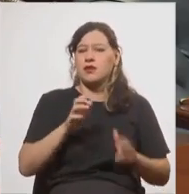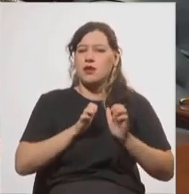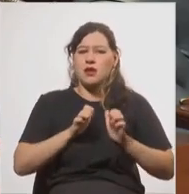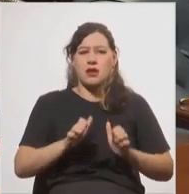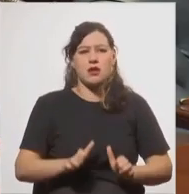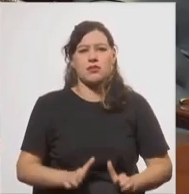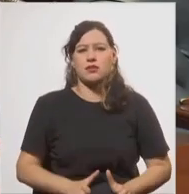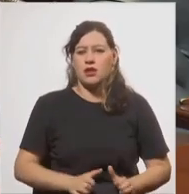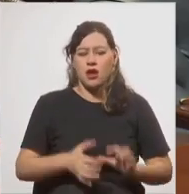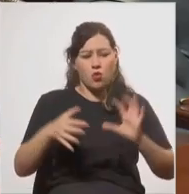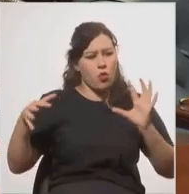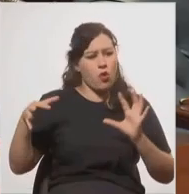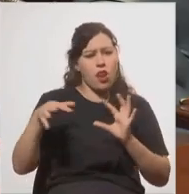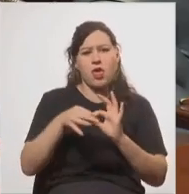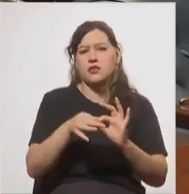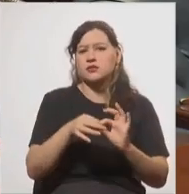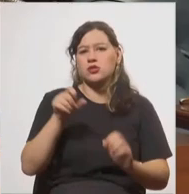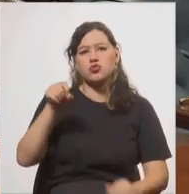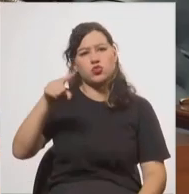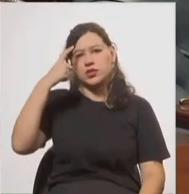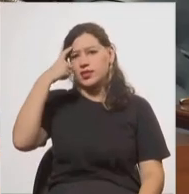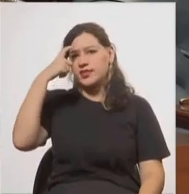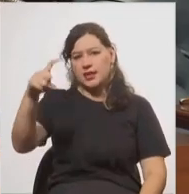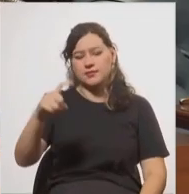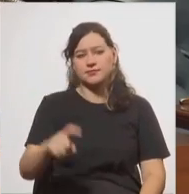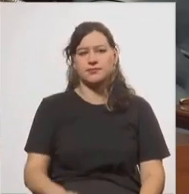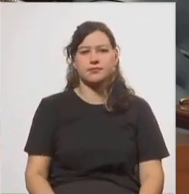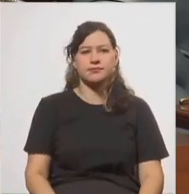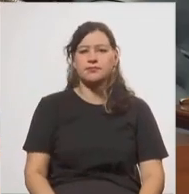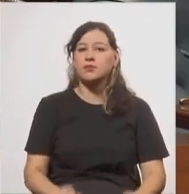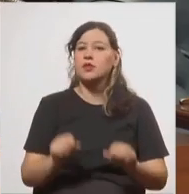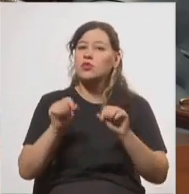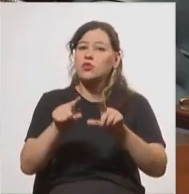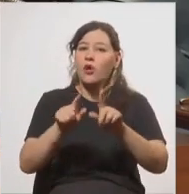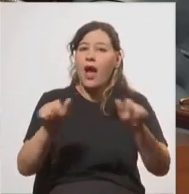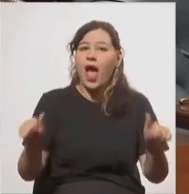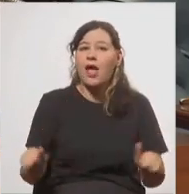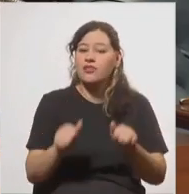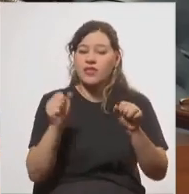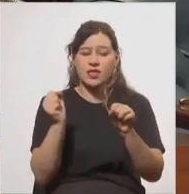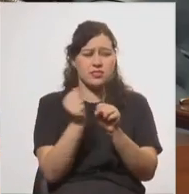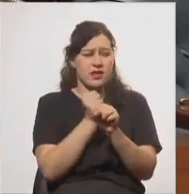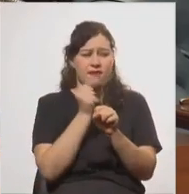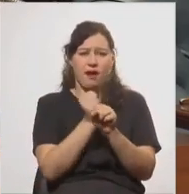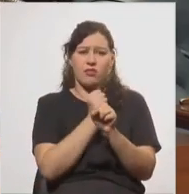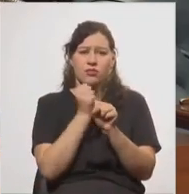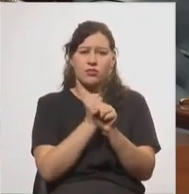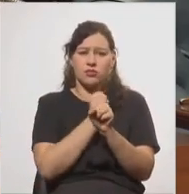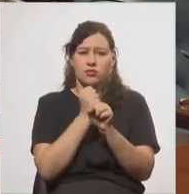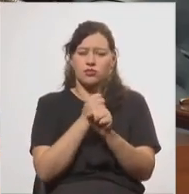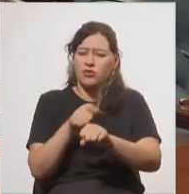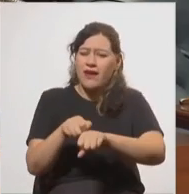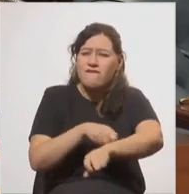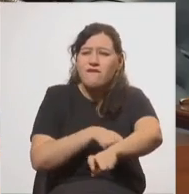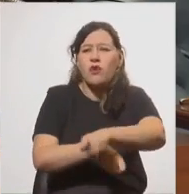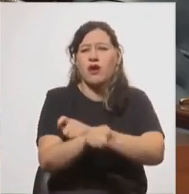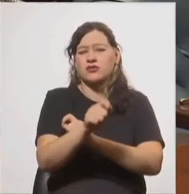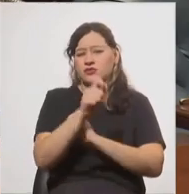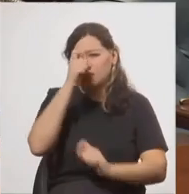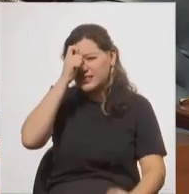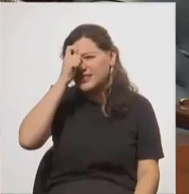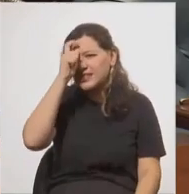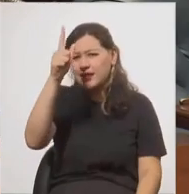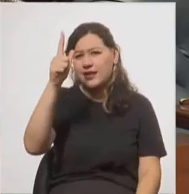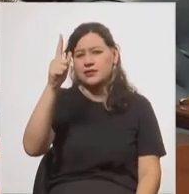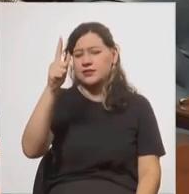y de coherencia con sus convicciones. Todas las actividades en las que se desempeñó con esfuerzo, inteligencia